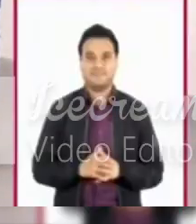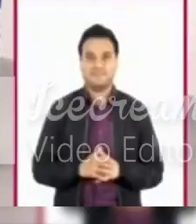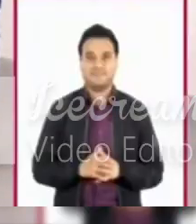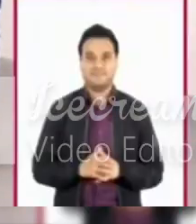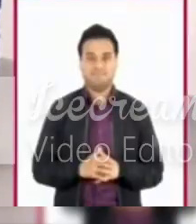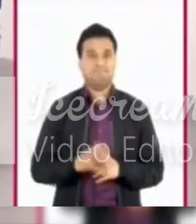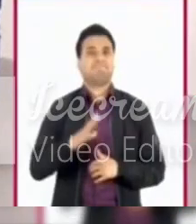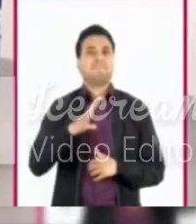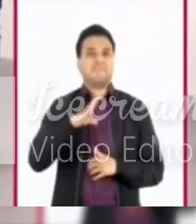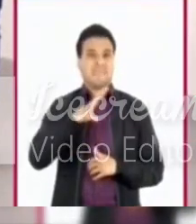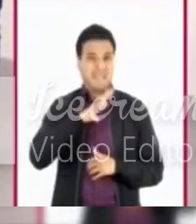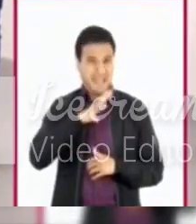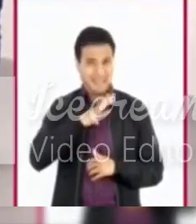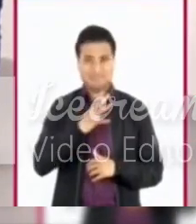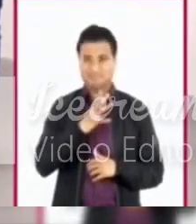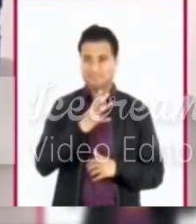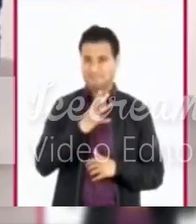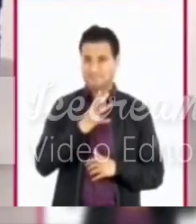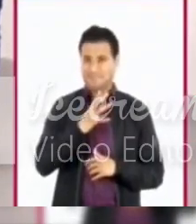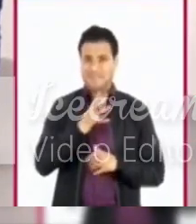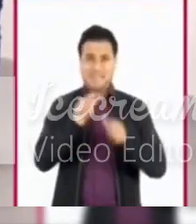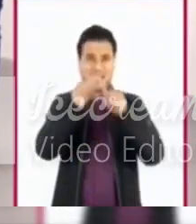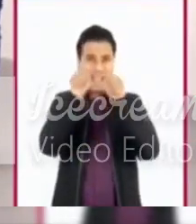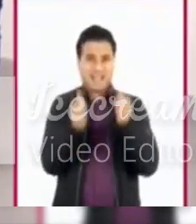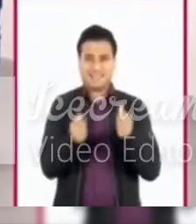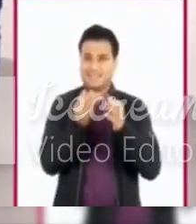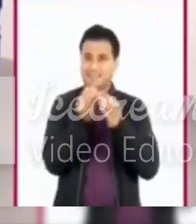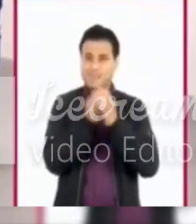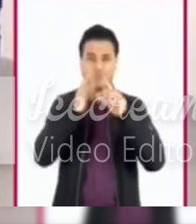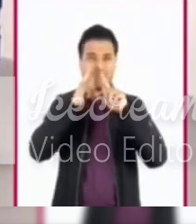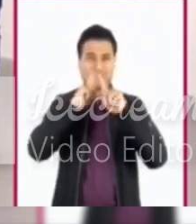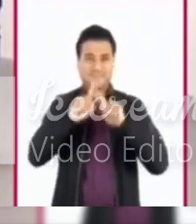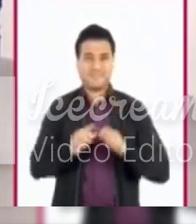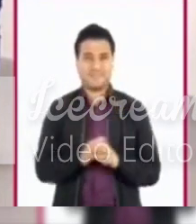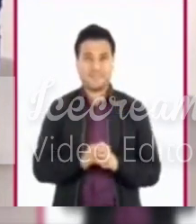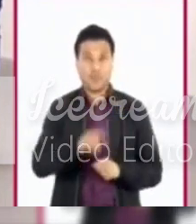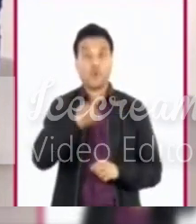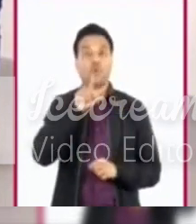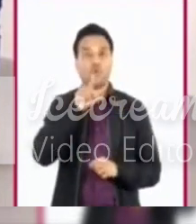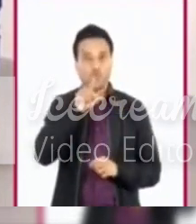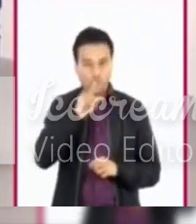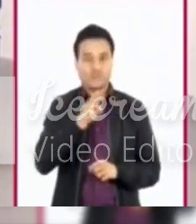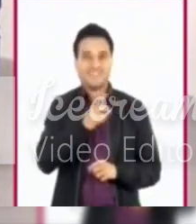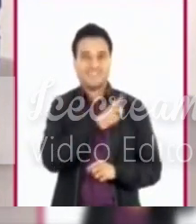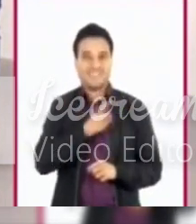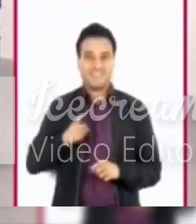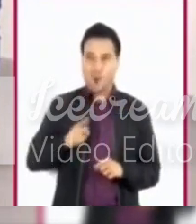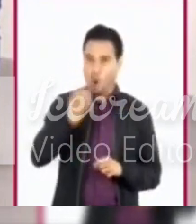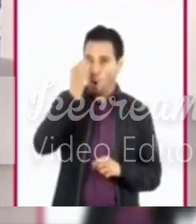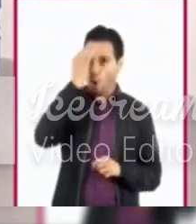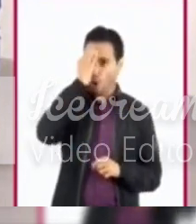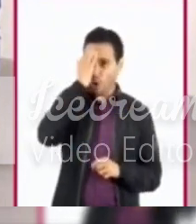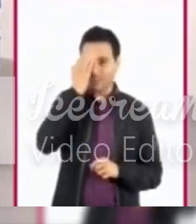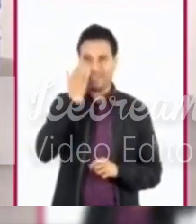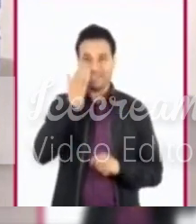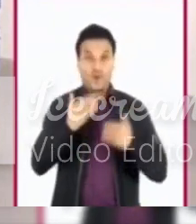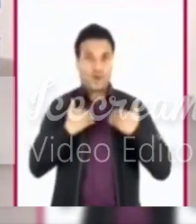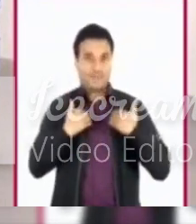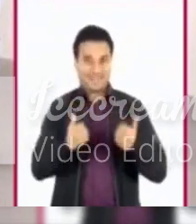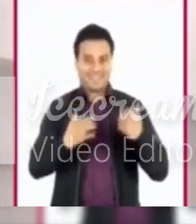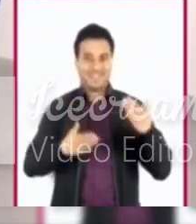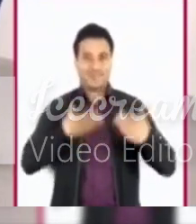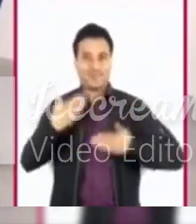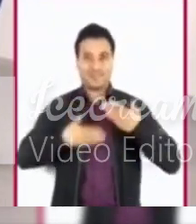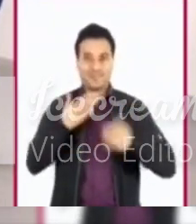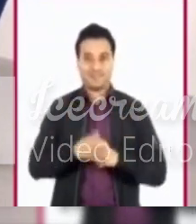Existe una gran propuesta cultural y artística en todo el mundo y tú tienes derecho a conocerla, comprenderla y disfrutarla.